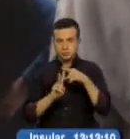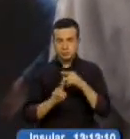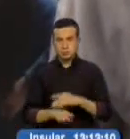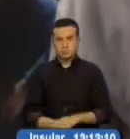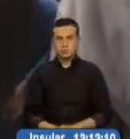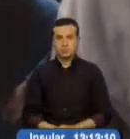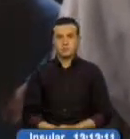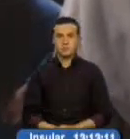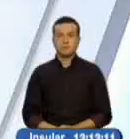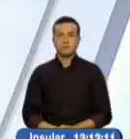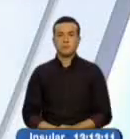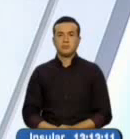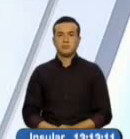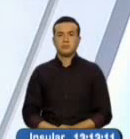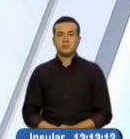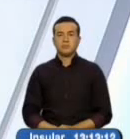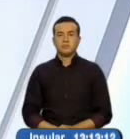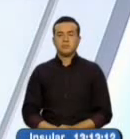TV.